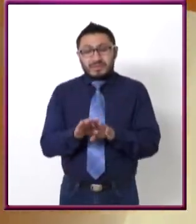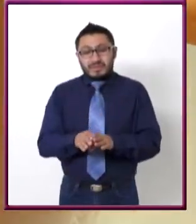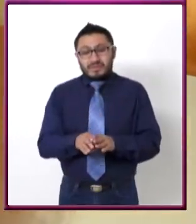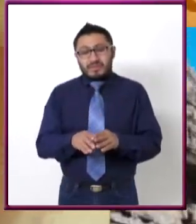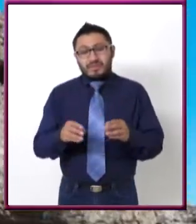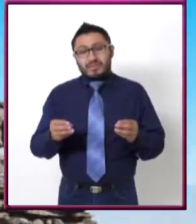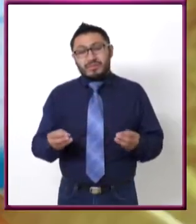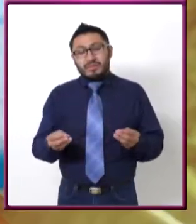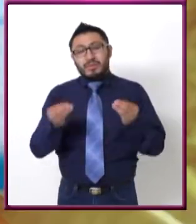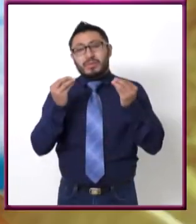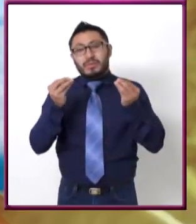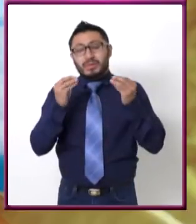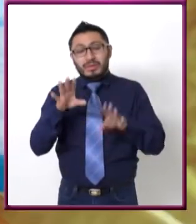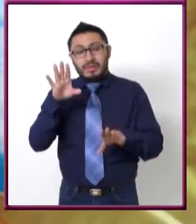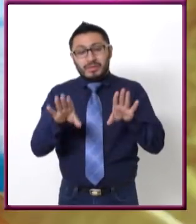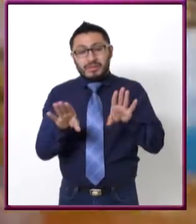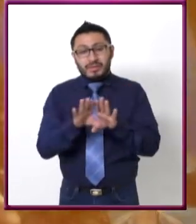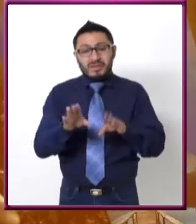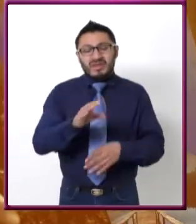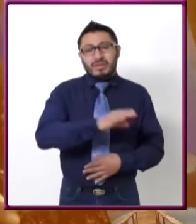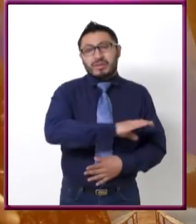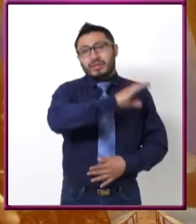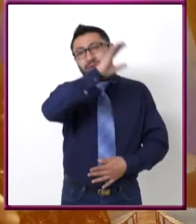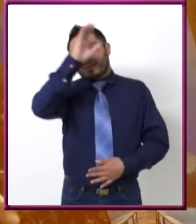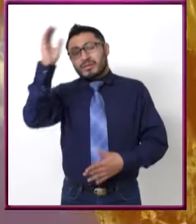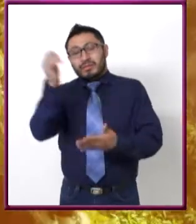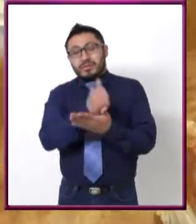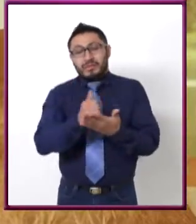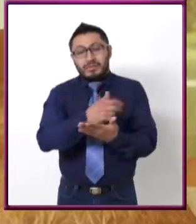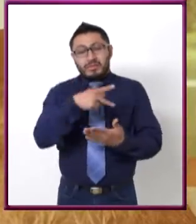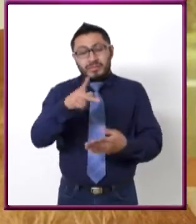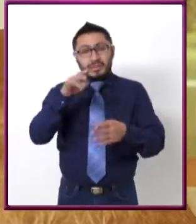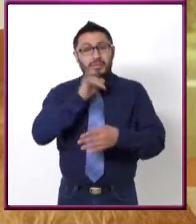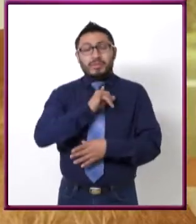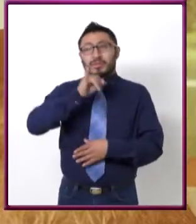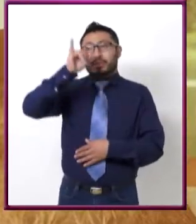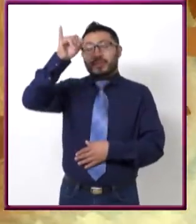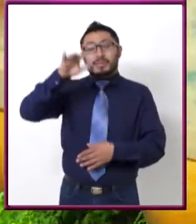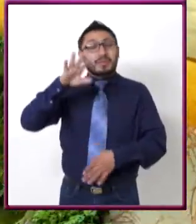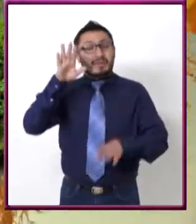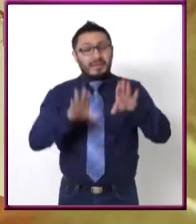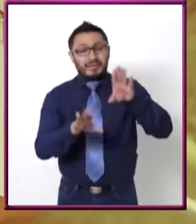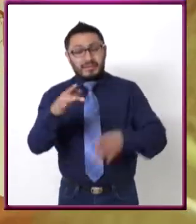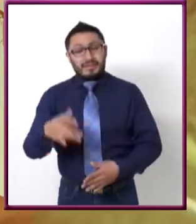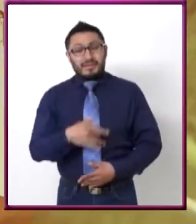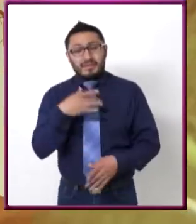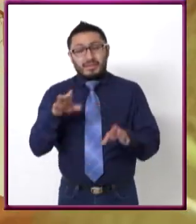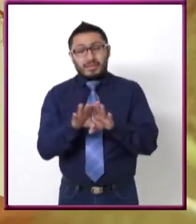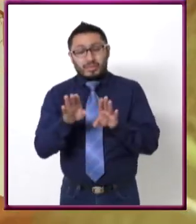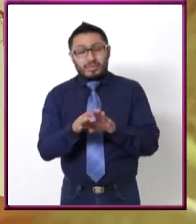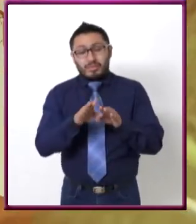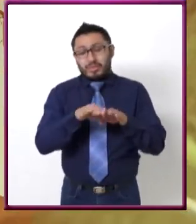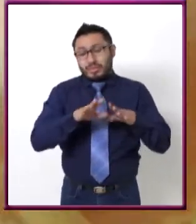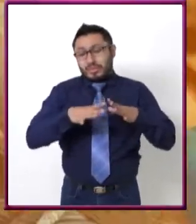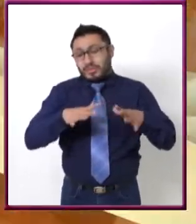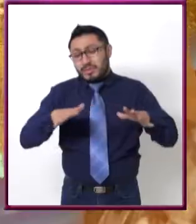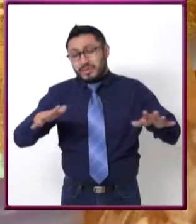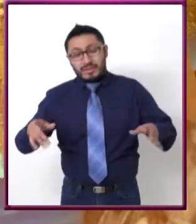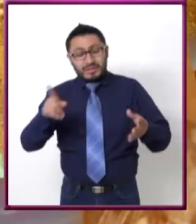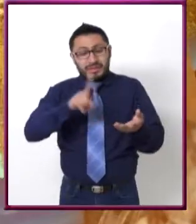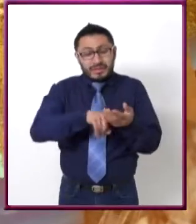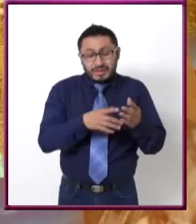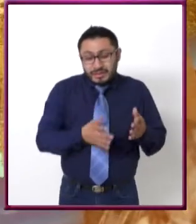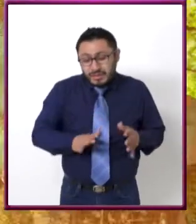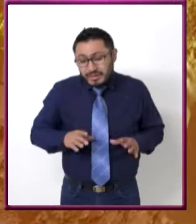siento como un acantilado y en otras como un cielo azul pero lejano. A veces uno es manantial